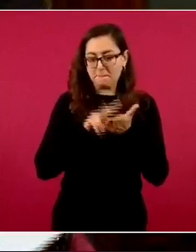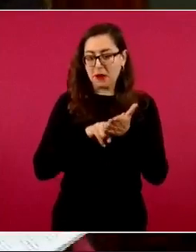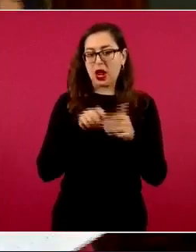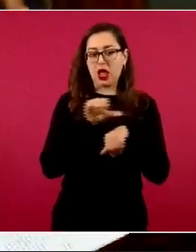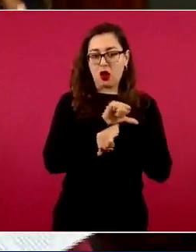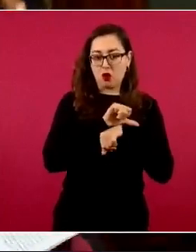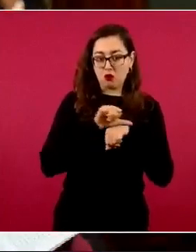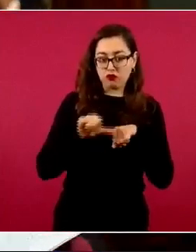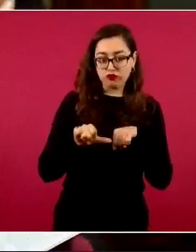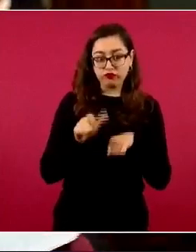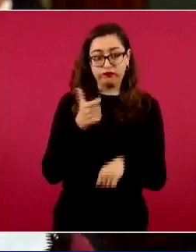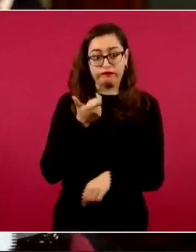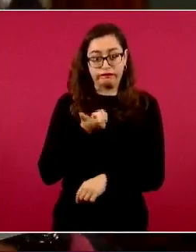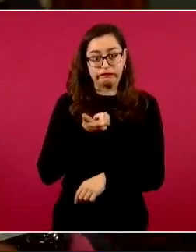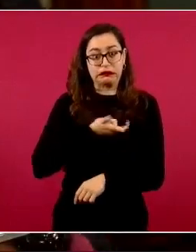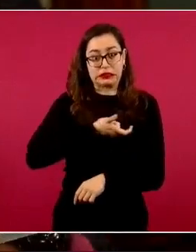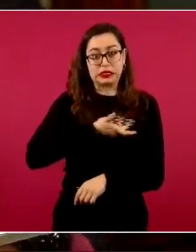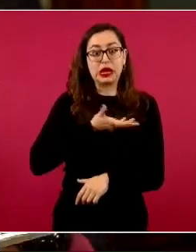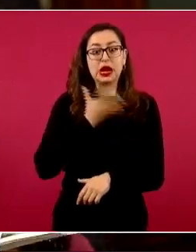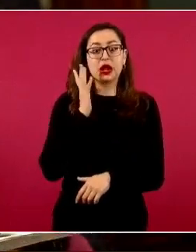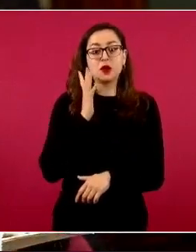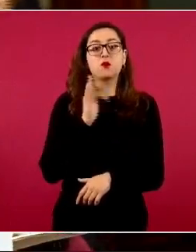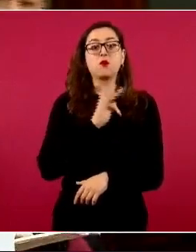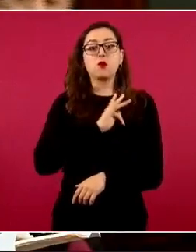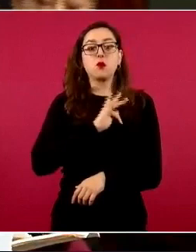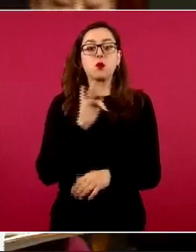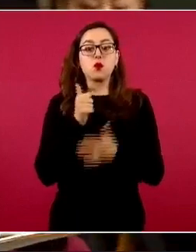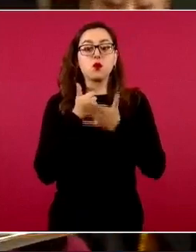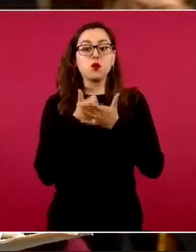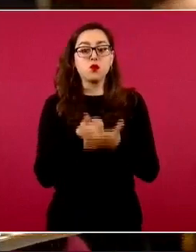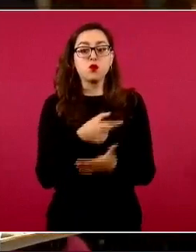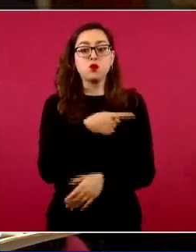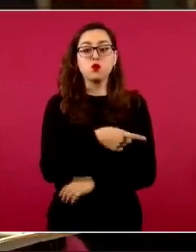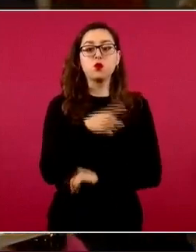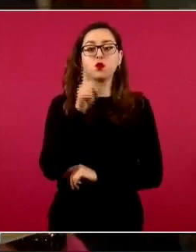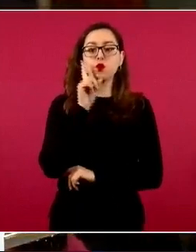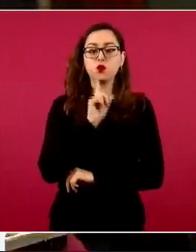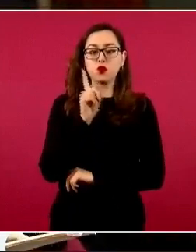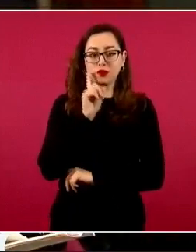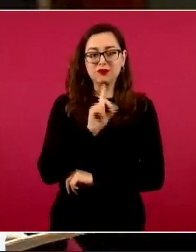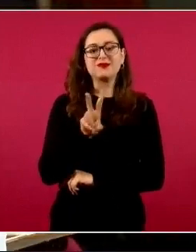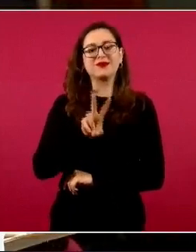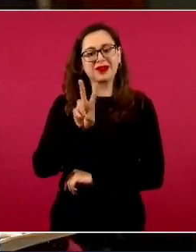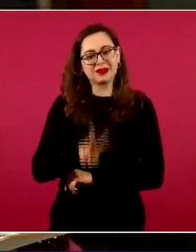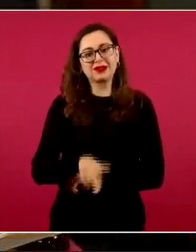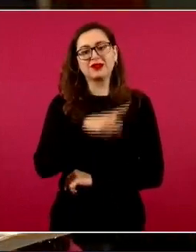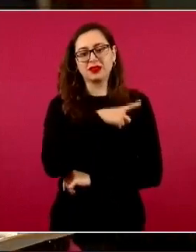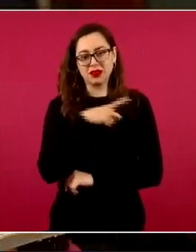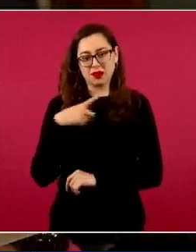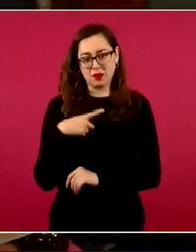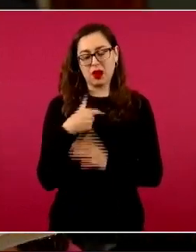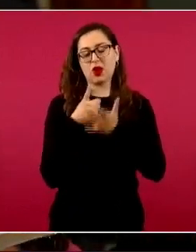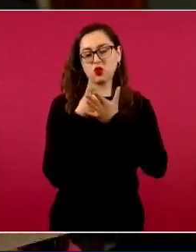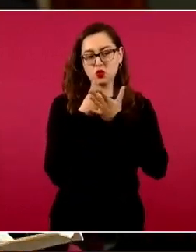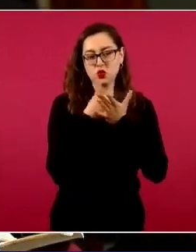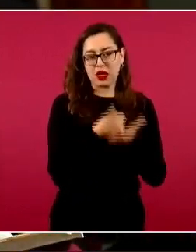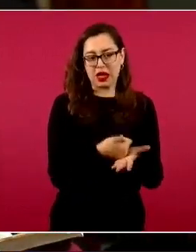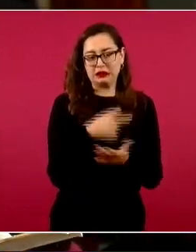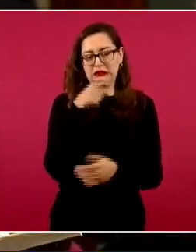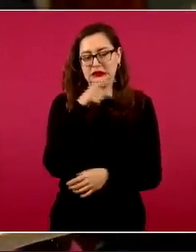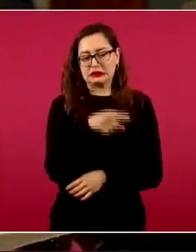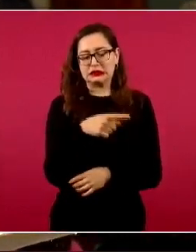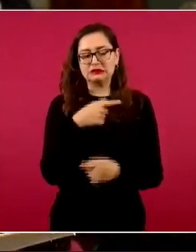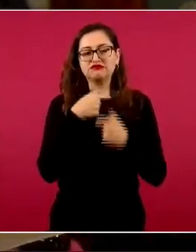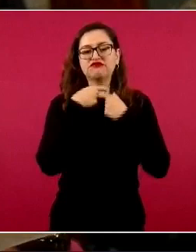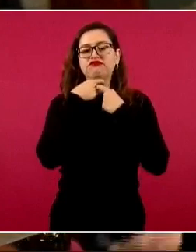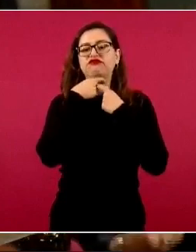pues probablemente una operación para que pudieran ayudarla. Esa es una mujer que hay que ayudarla, presidente, tiene una deformación